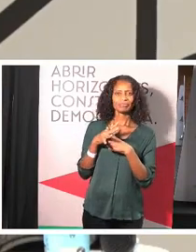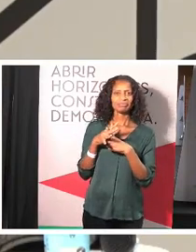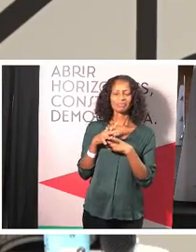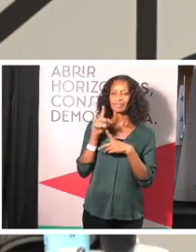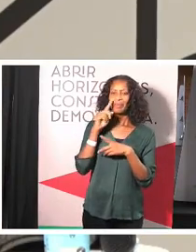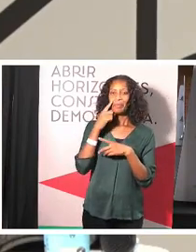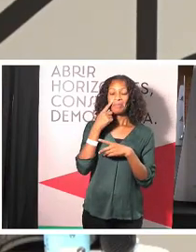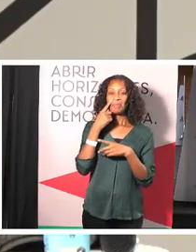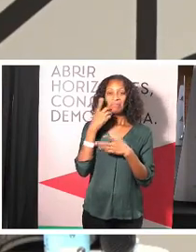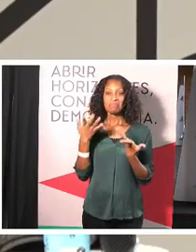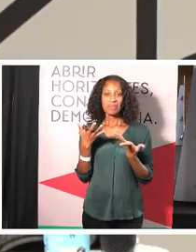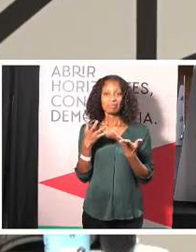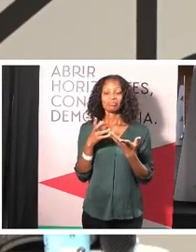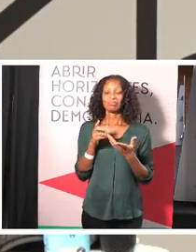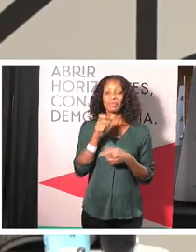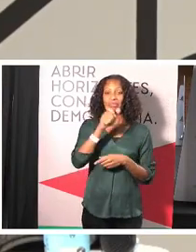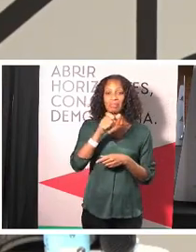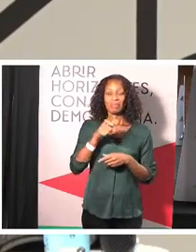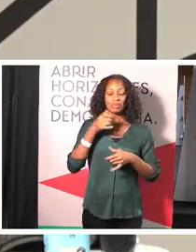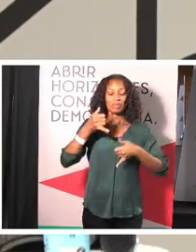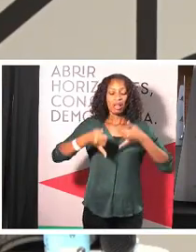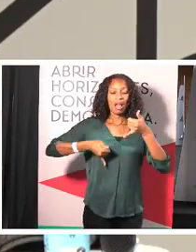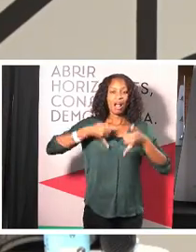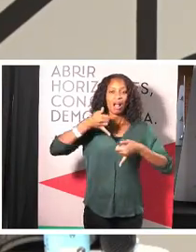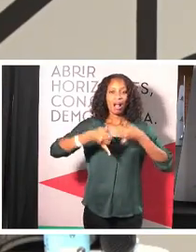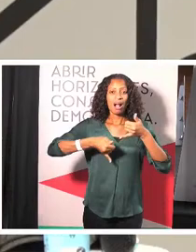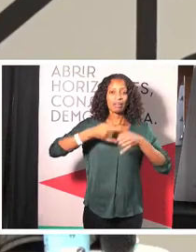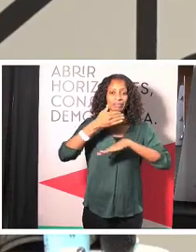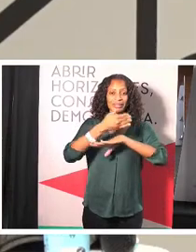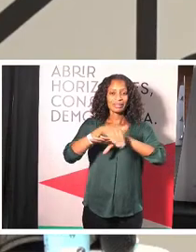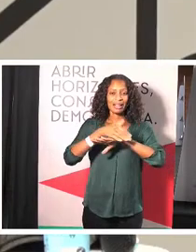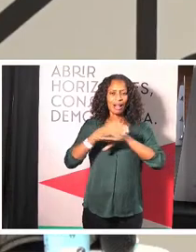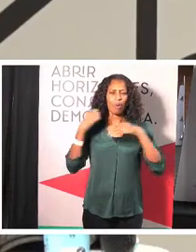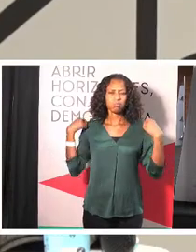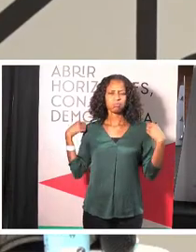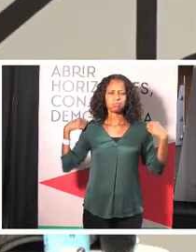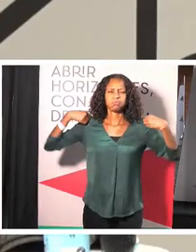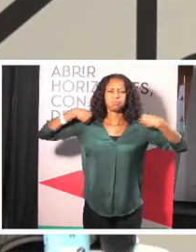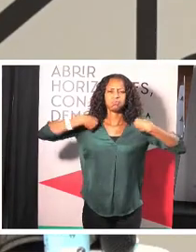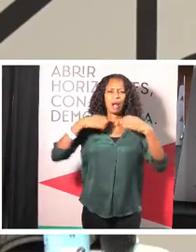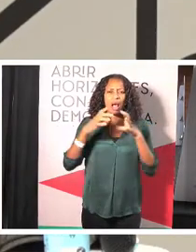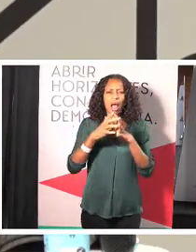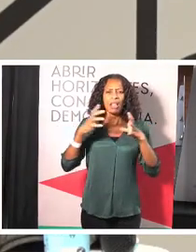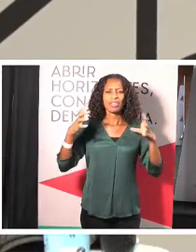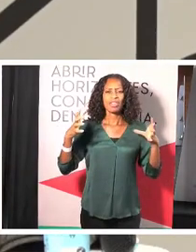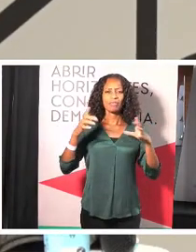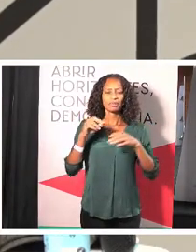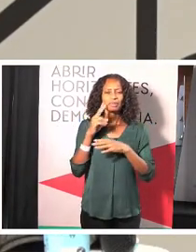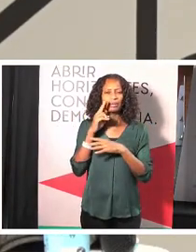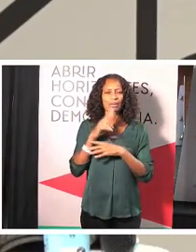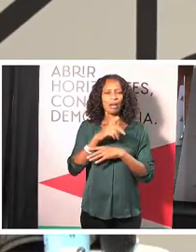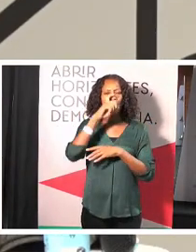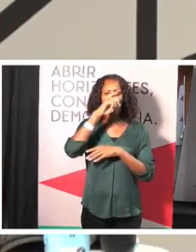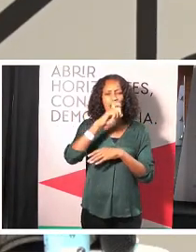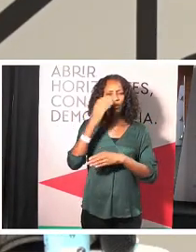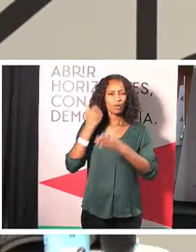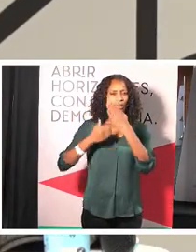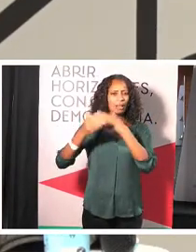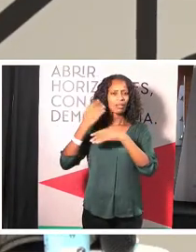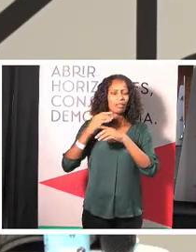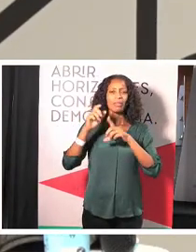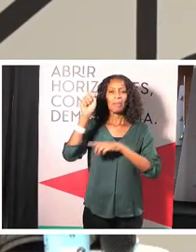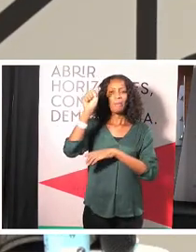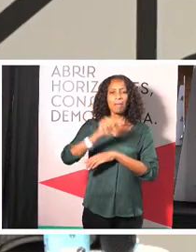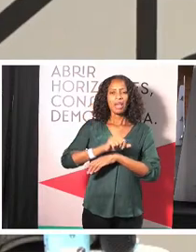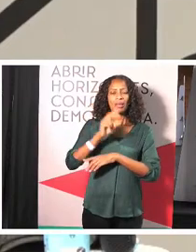que van en bicicleta con esas mochilas enormes por la calle, me recuerda cuando yo era niño las películas que veíamos de la época de la India colonial, ¿no? Y pensamos,